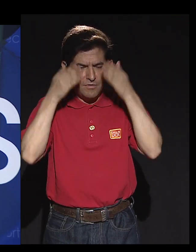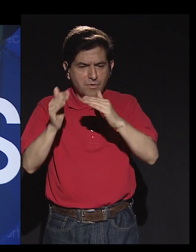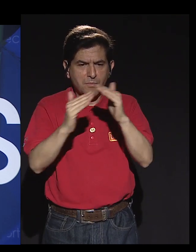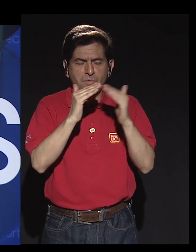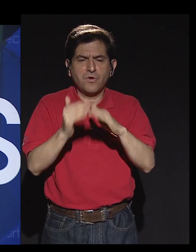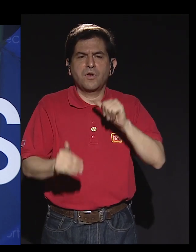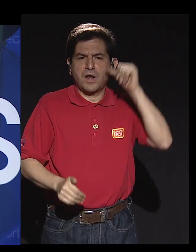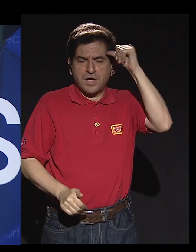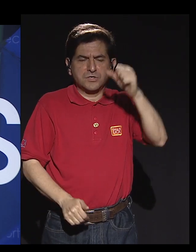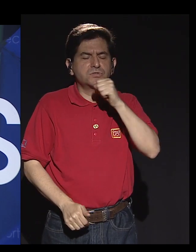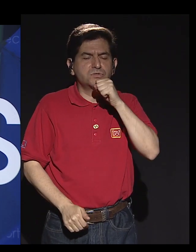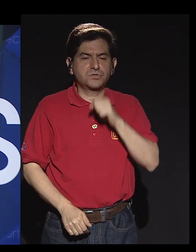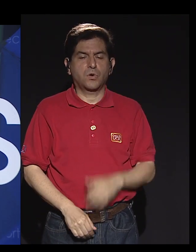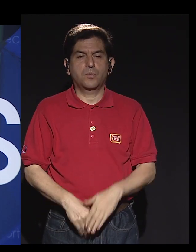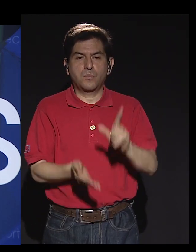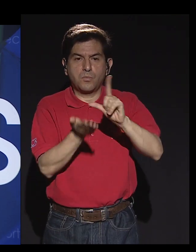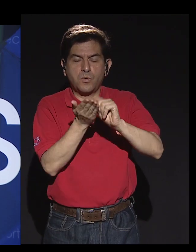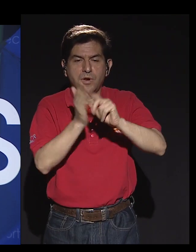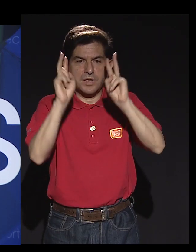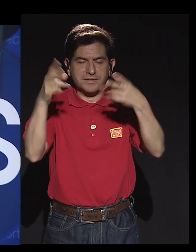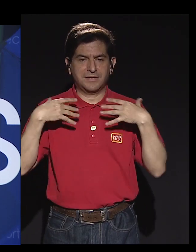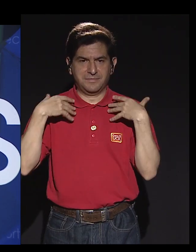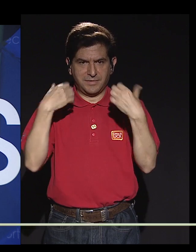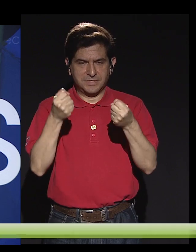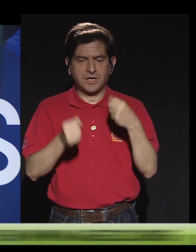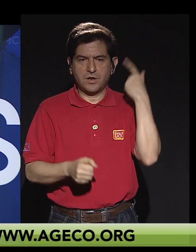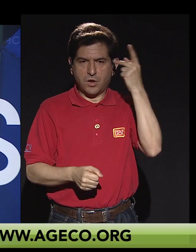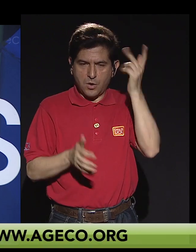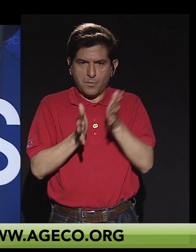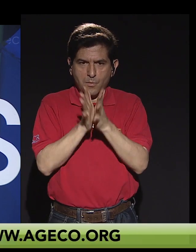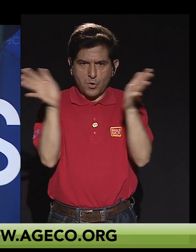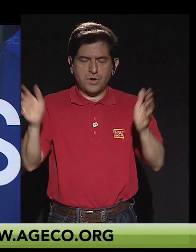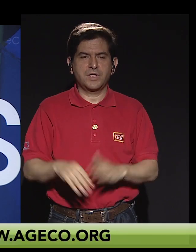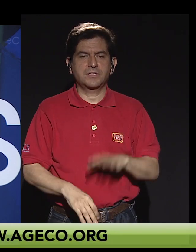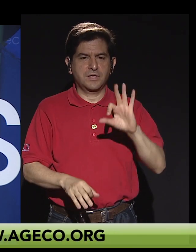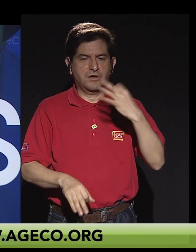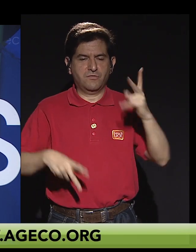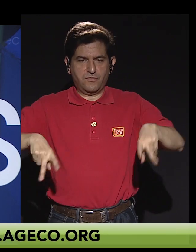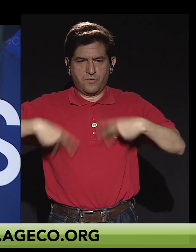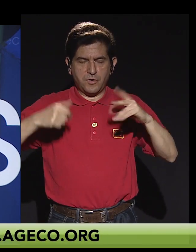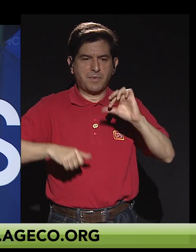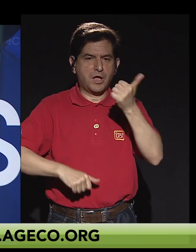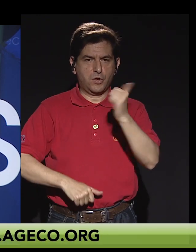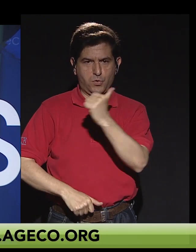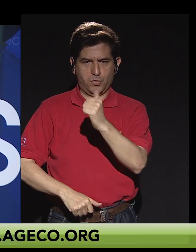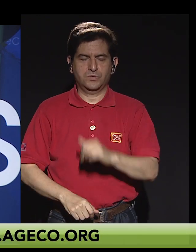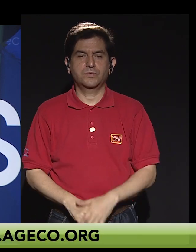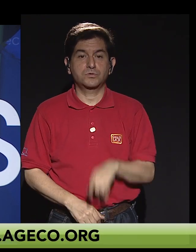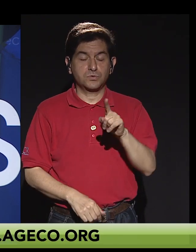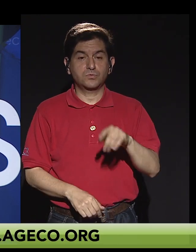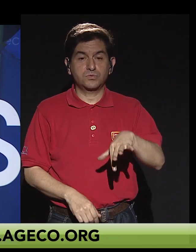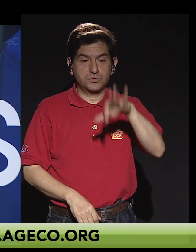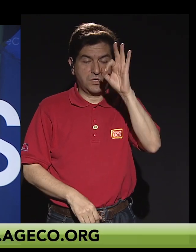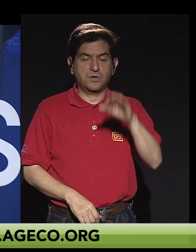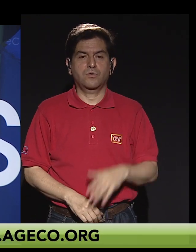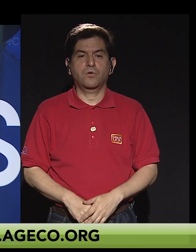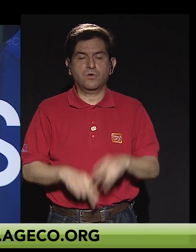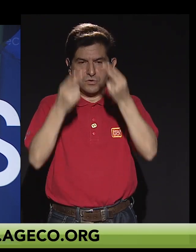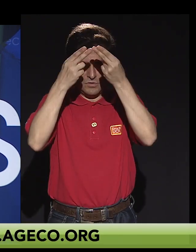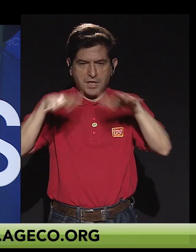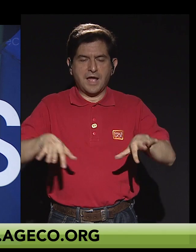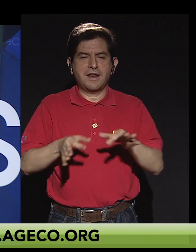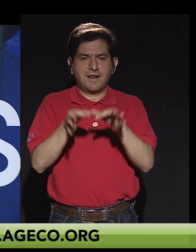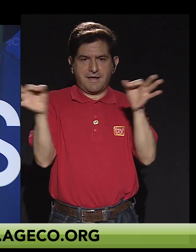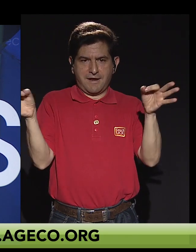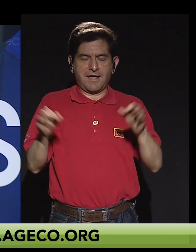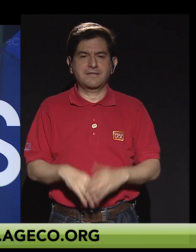en la población adulta mayor, esta publicación aborda temas de salud, política pública, estilo de vida, entre otros, y usted la puede conseguir en digital de